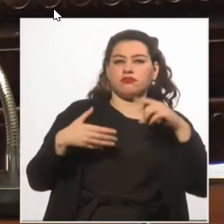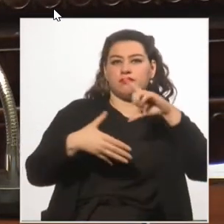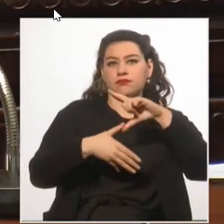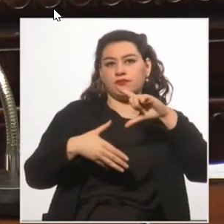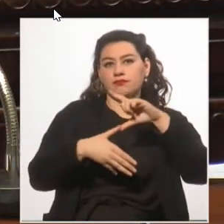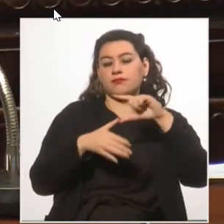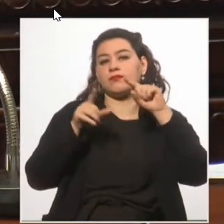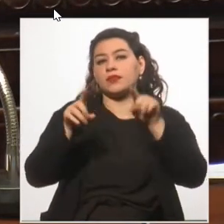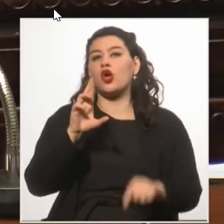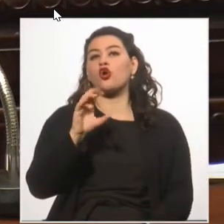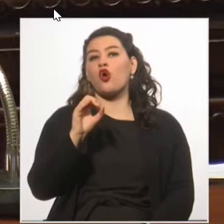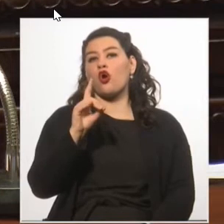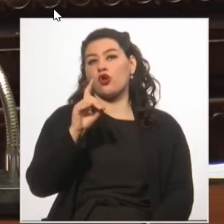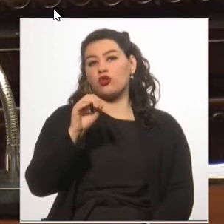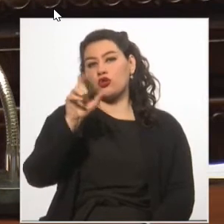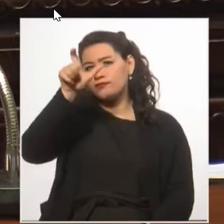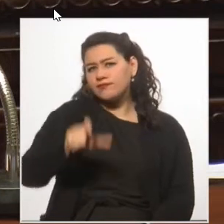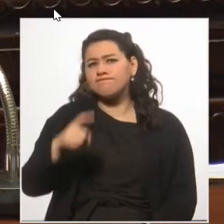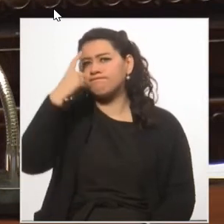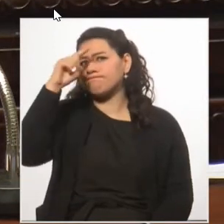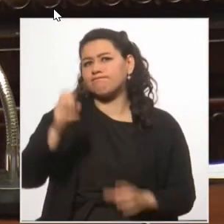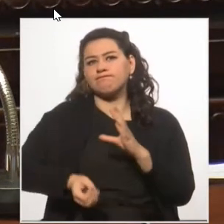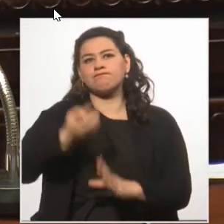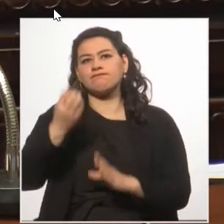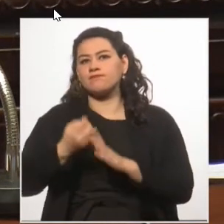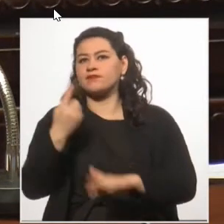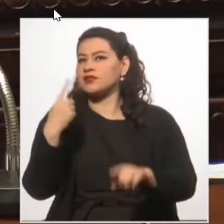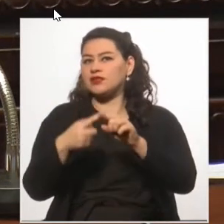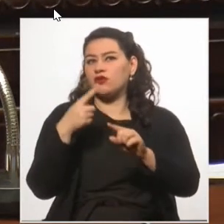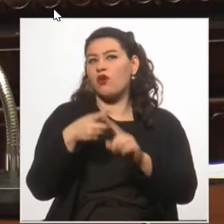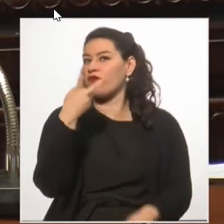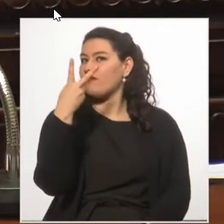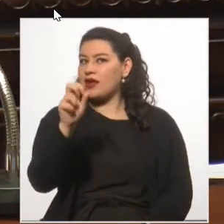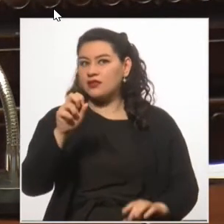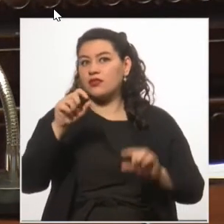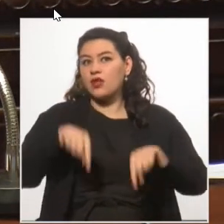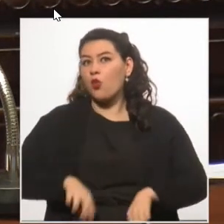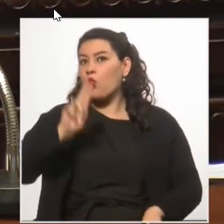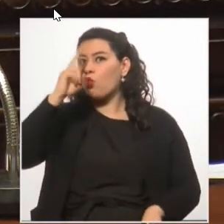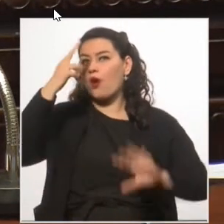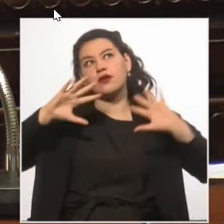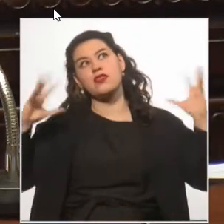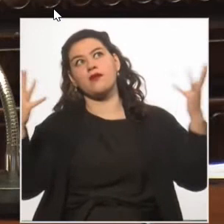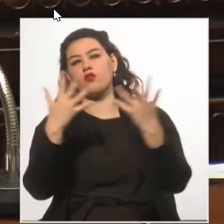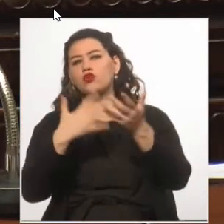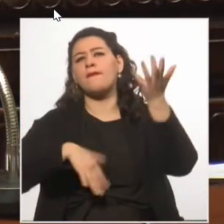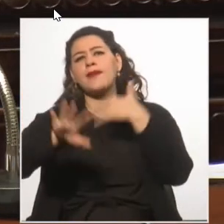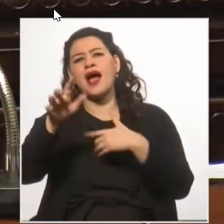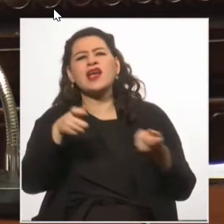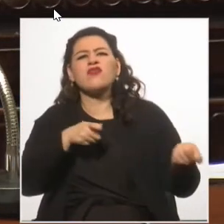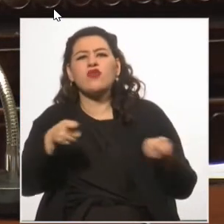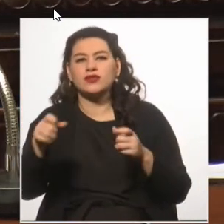sin dudas un innovador de las ideas del siglo XX, del Uruguay y del mundo, que tuvo mayor influencia